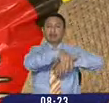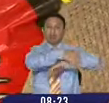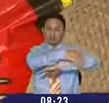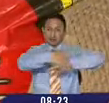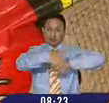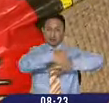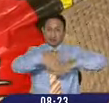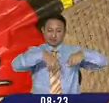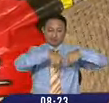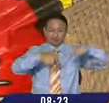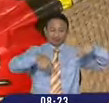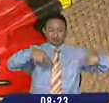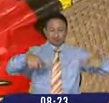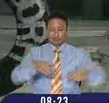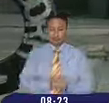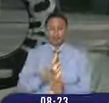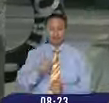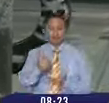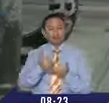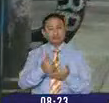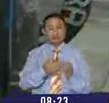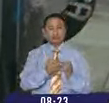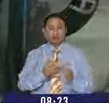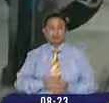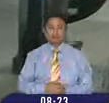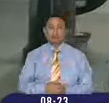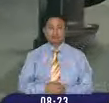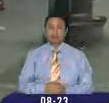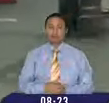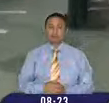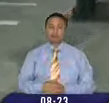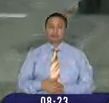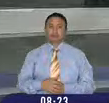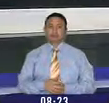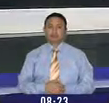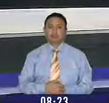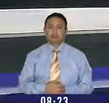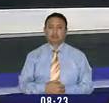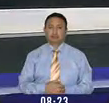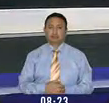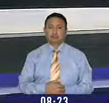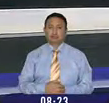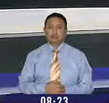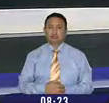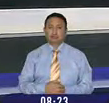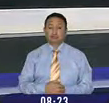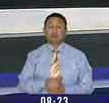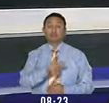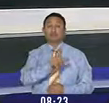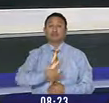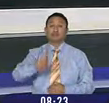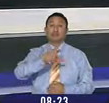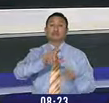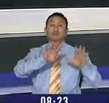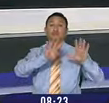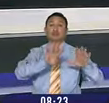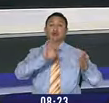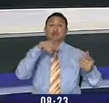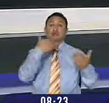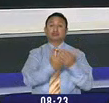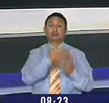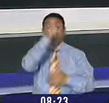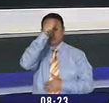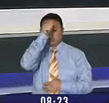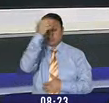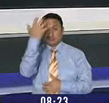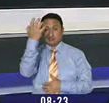con huecos y todo, toca asfaltar eso. En Quito informó Adriana Rojas. Y desde este lunes 9 hasta el domingo